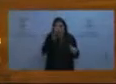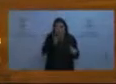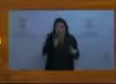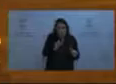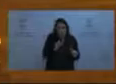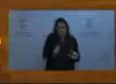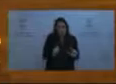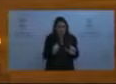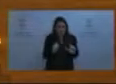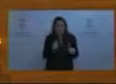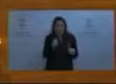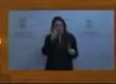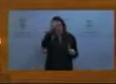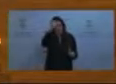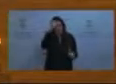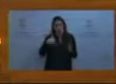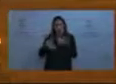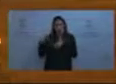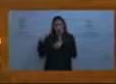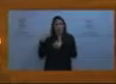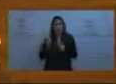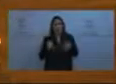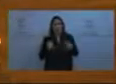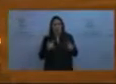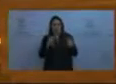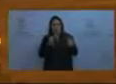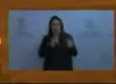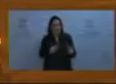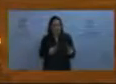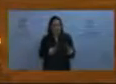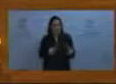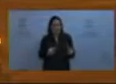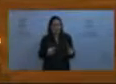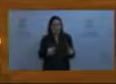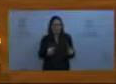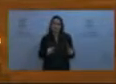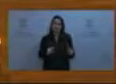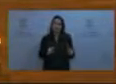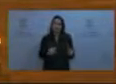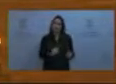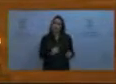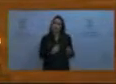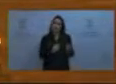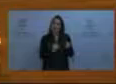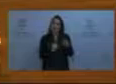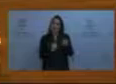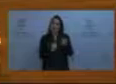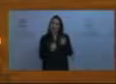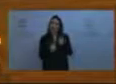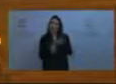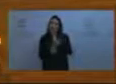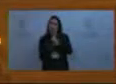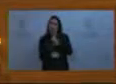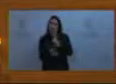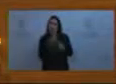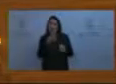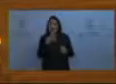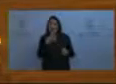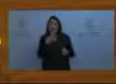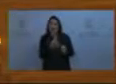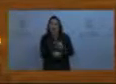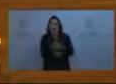un concepto antiguo, y empezamos a ver que ha cambiado de nuevo la edad de aparición, como